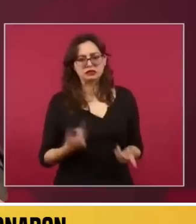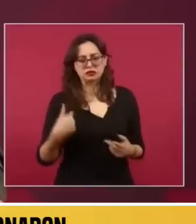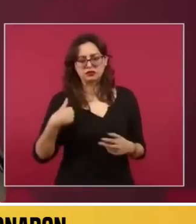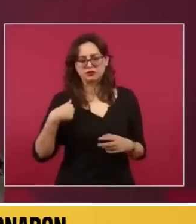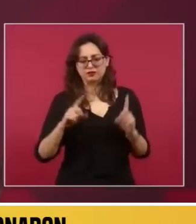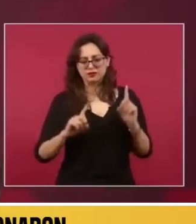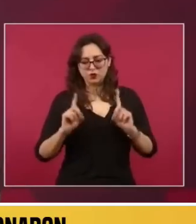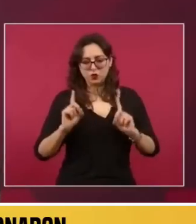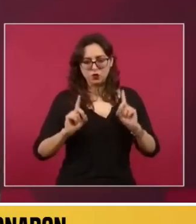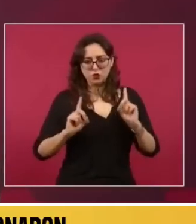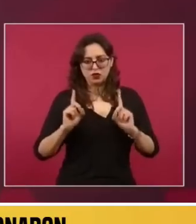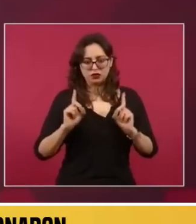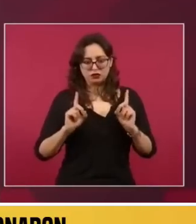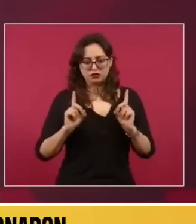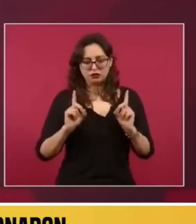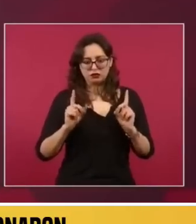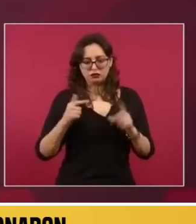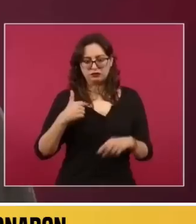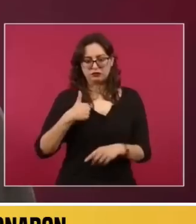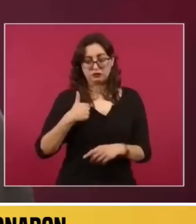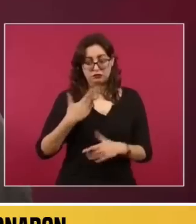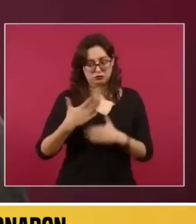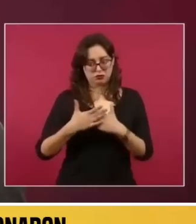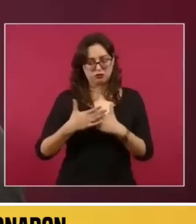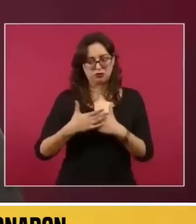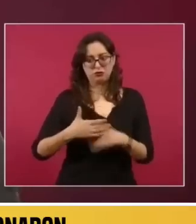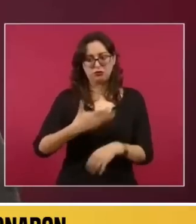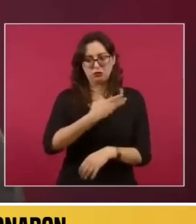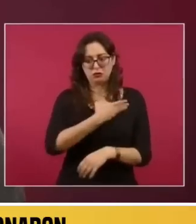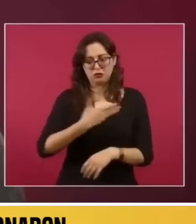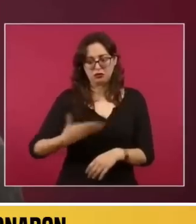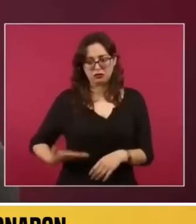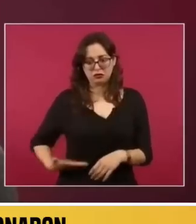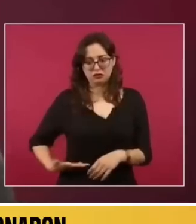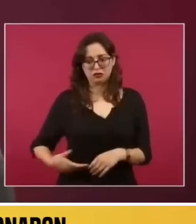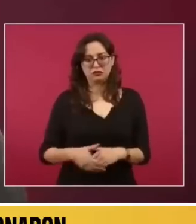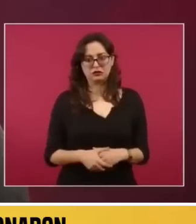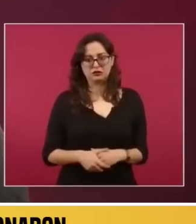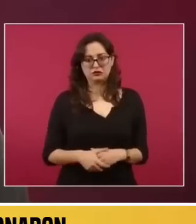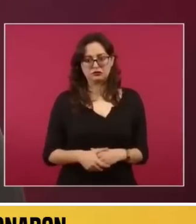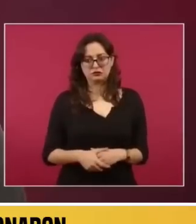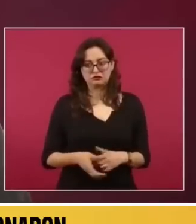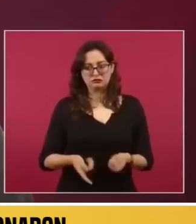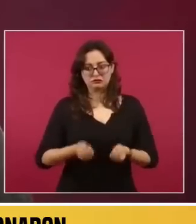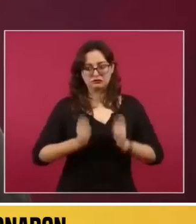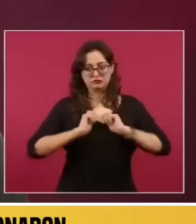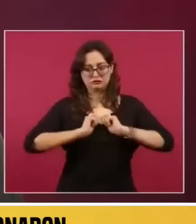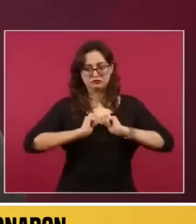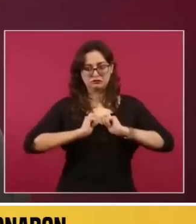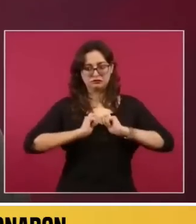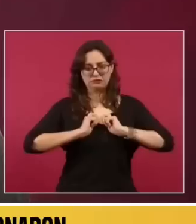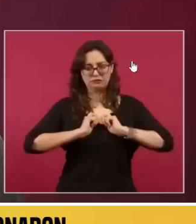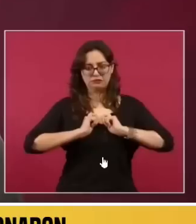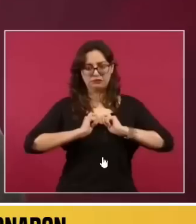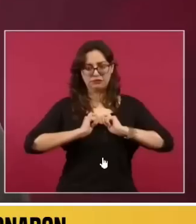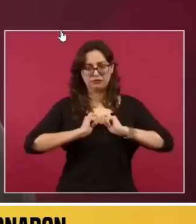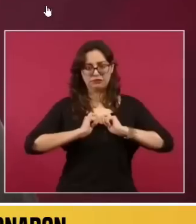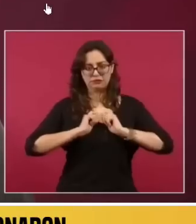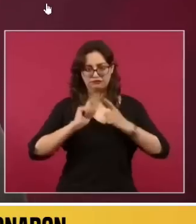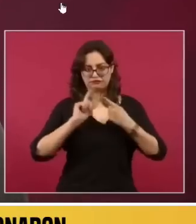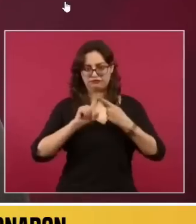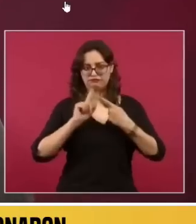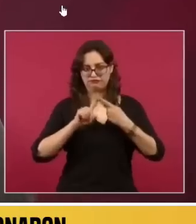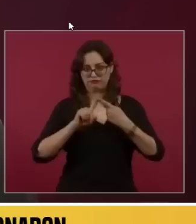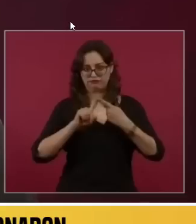de que iba yo a ser presidente. Que soy presidente. Mi otra pasión.